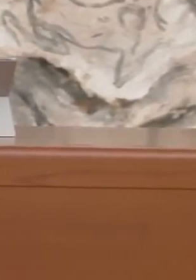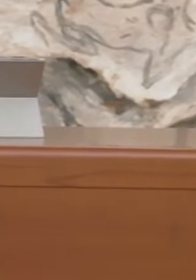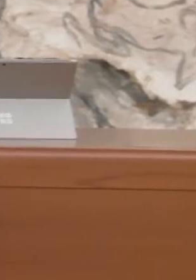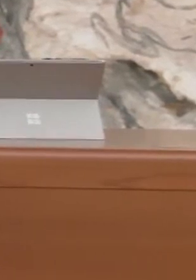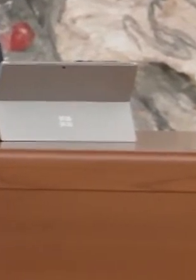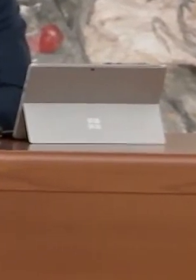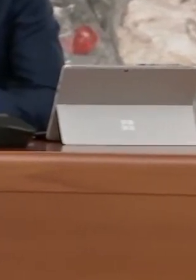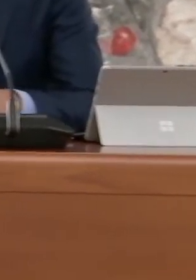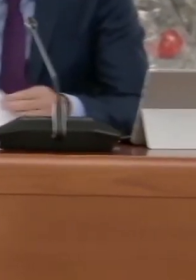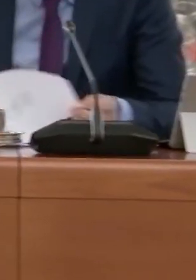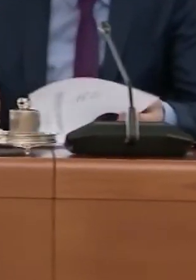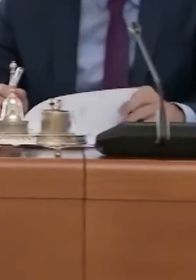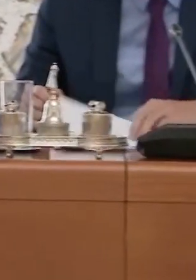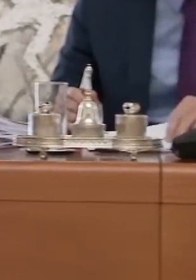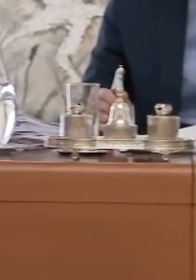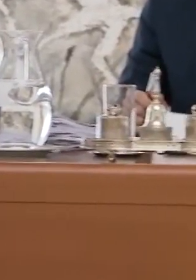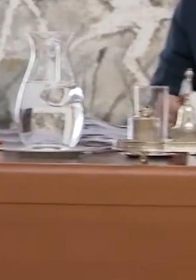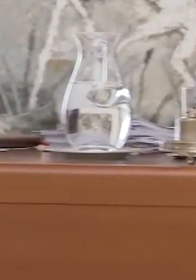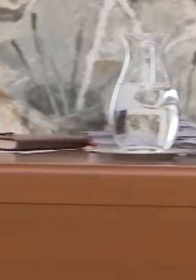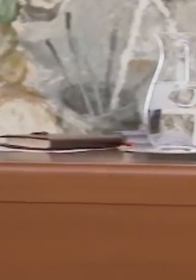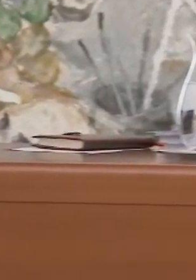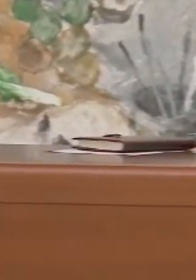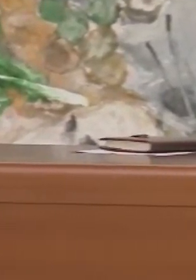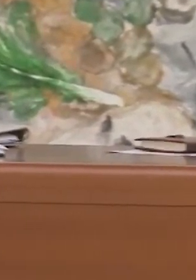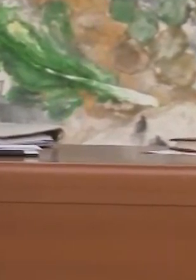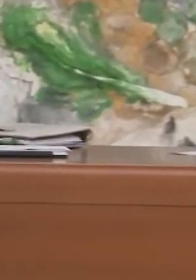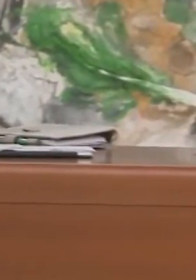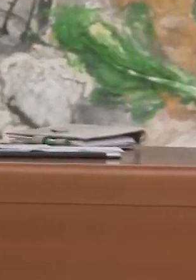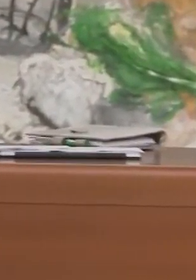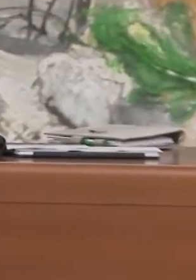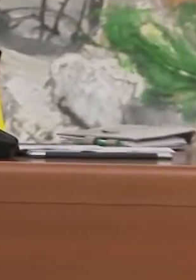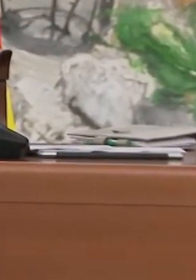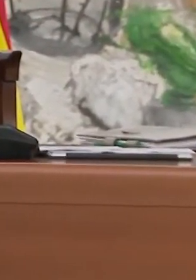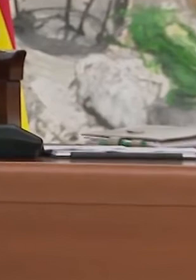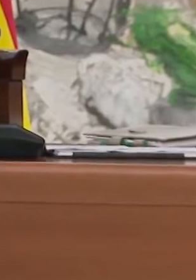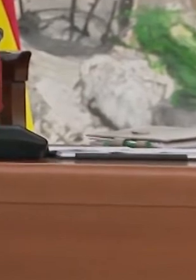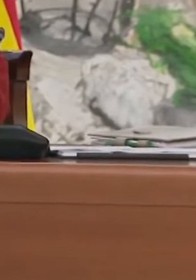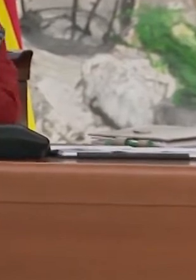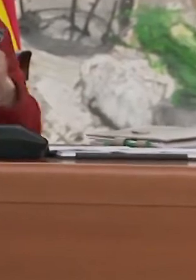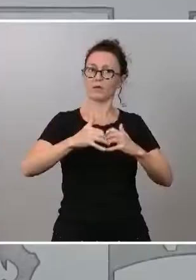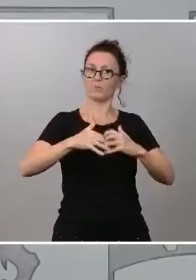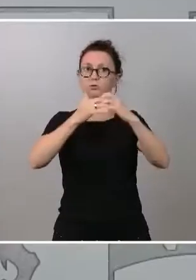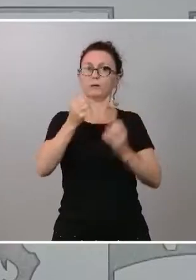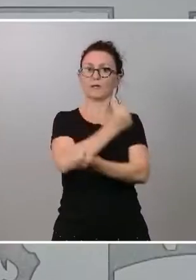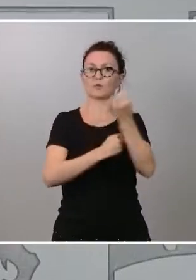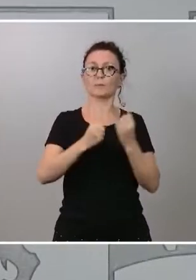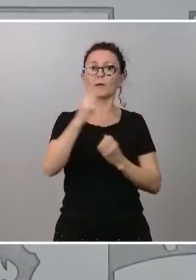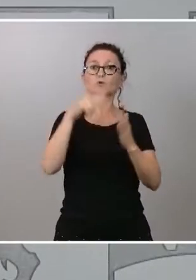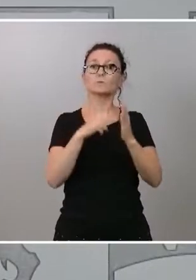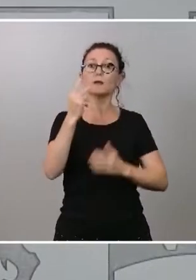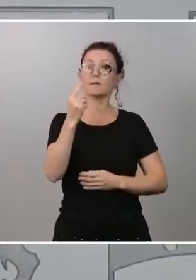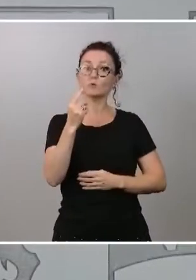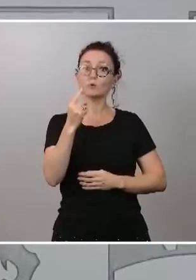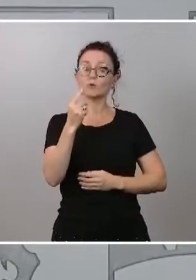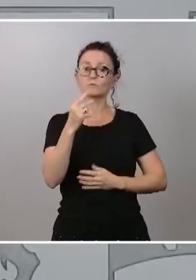económica, entre las que se incluye la reorientación del plan de vivienda hacia alquileres asequibles. En 2021 la recuperación tomará un ritmo